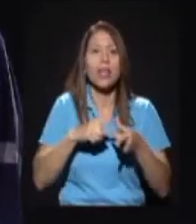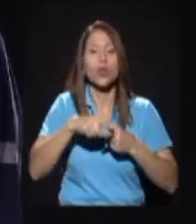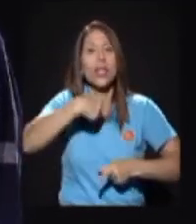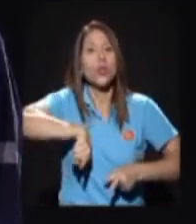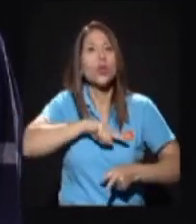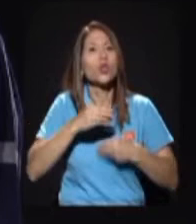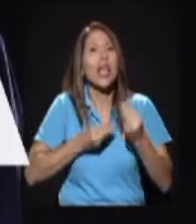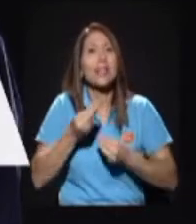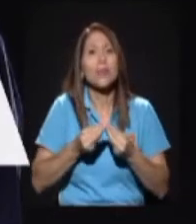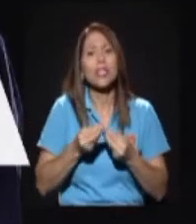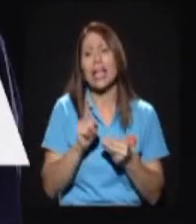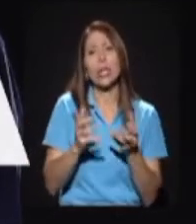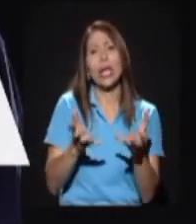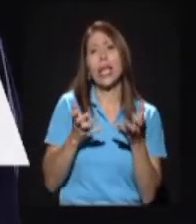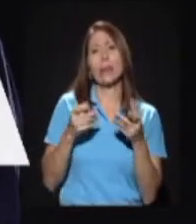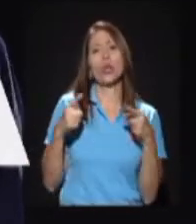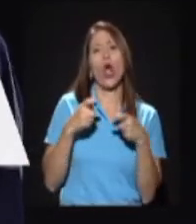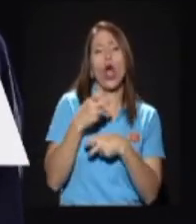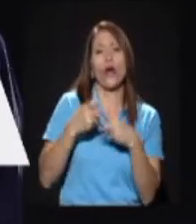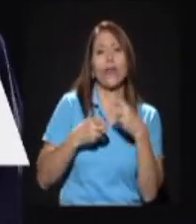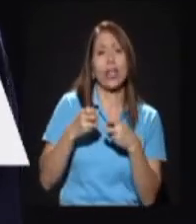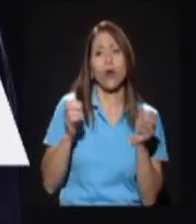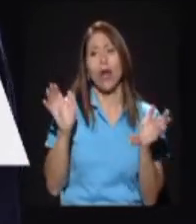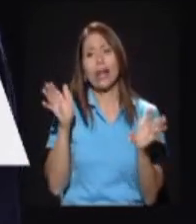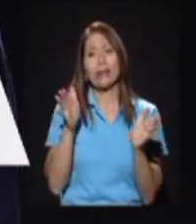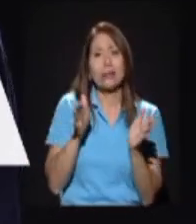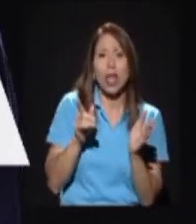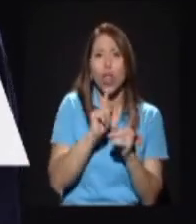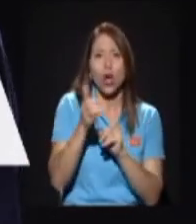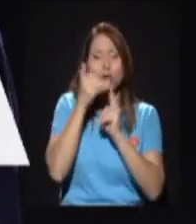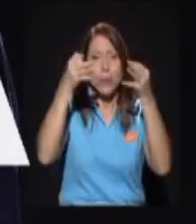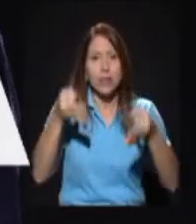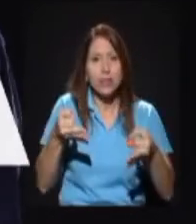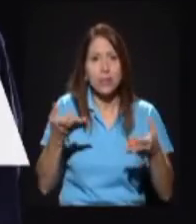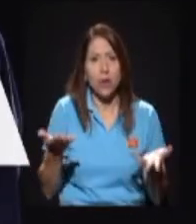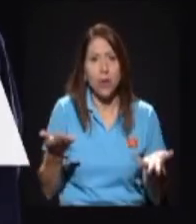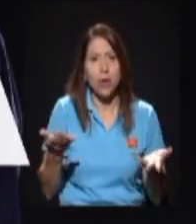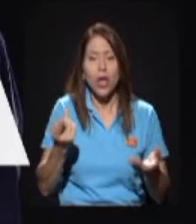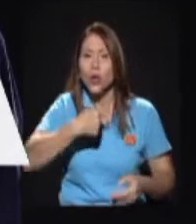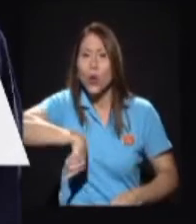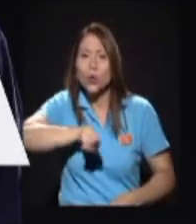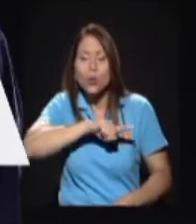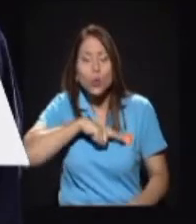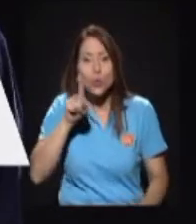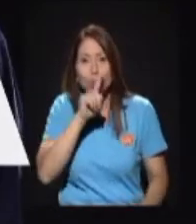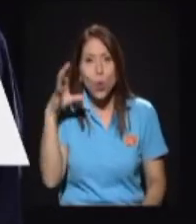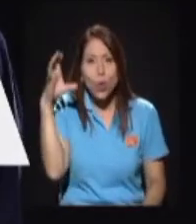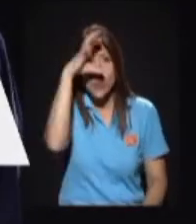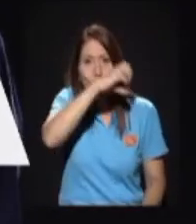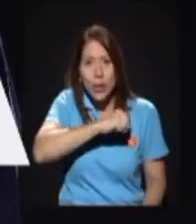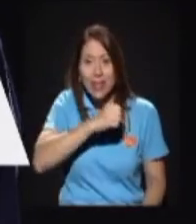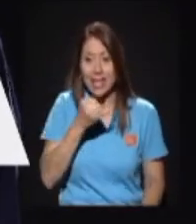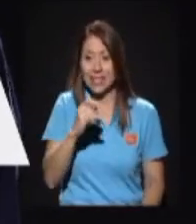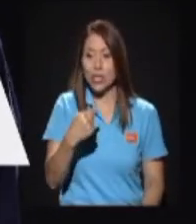minimizar el conflicto, no tomando la decisión. Un poco lo que me parece absurdo es que no nos damos cuenta que cuando uno decide